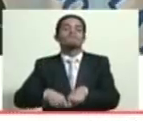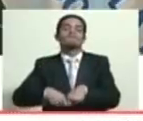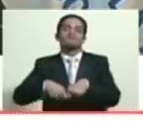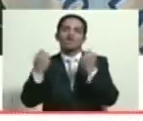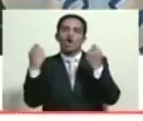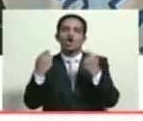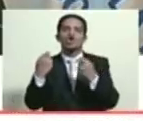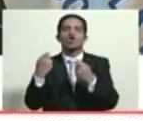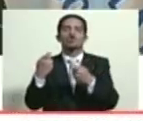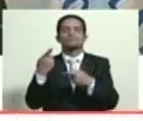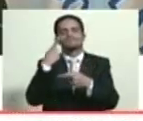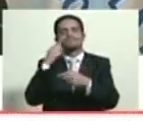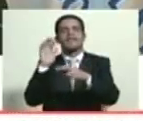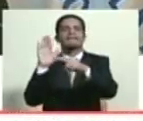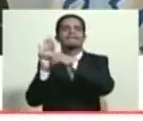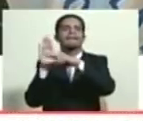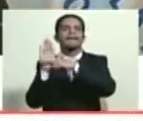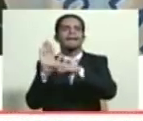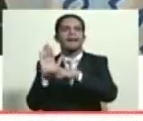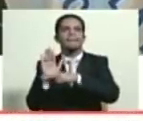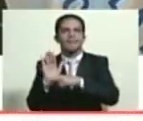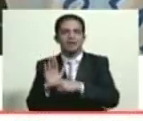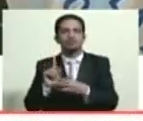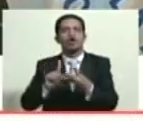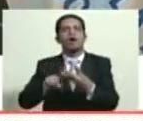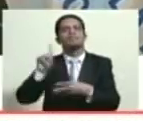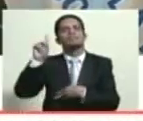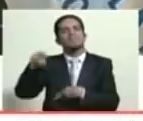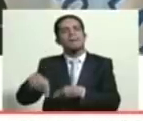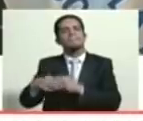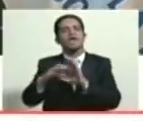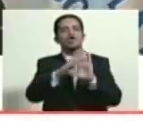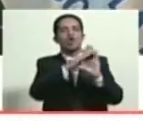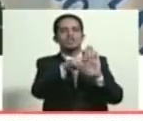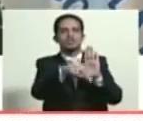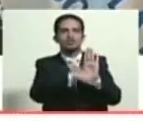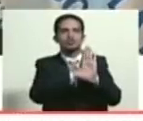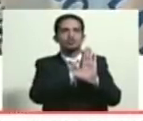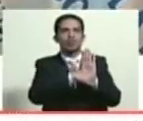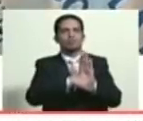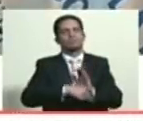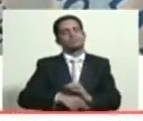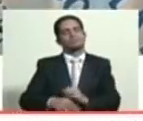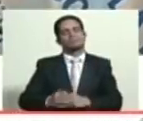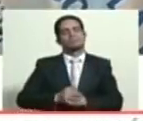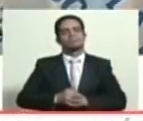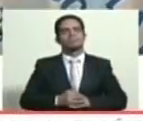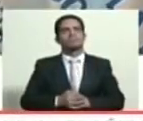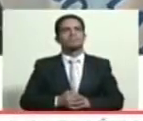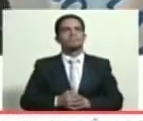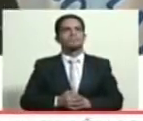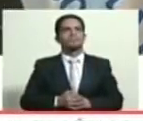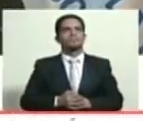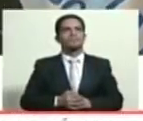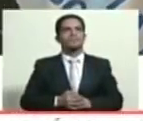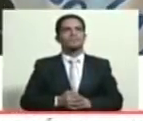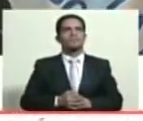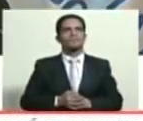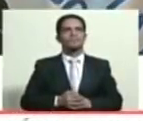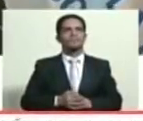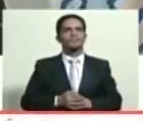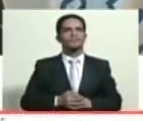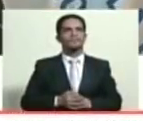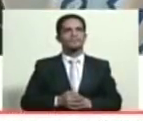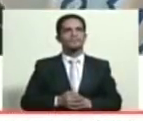violado sistemáticamente nuestra Carta Magna y las leyes de la República y el Reglamento Interior y de Debate del